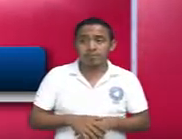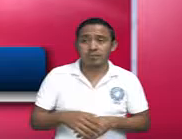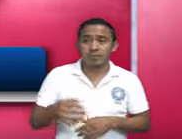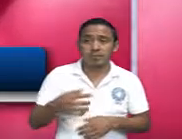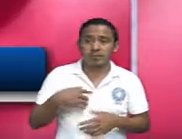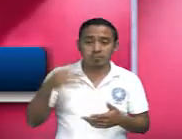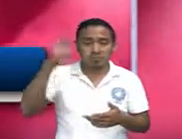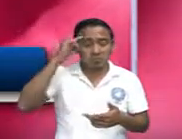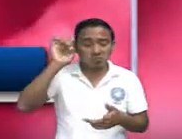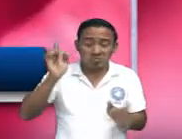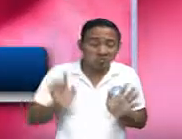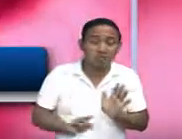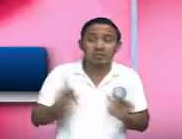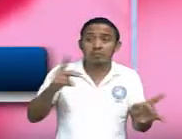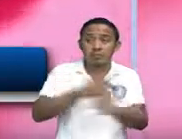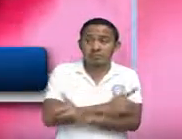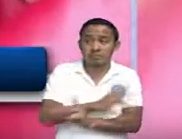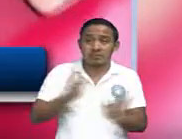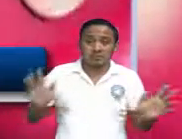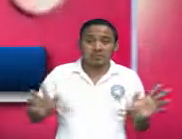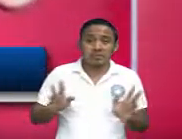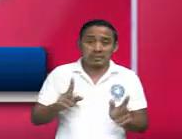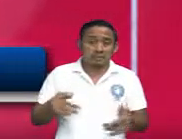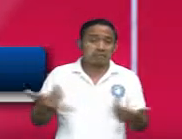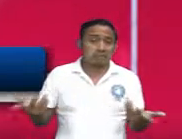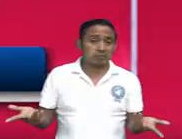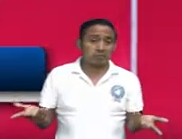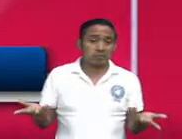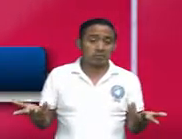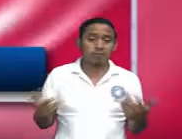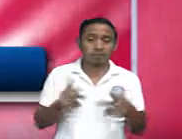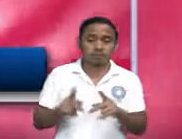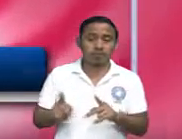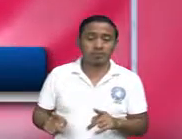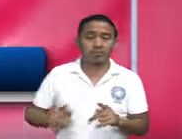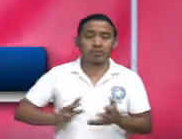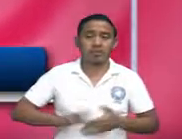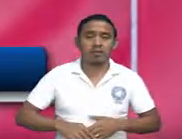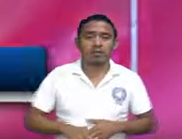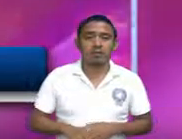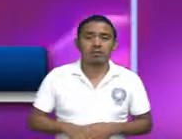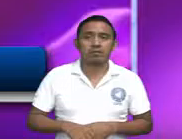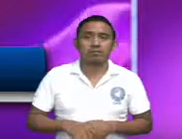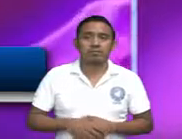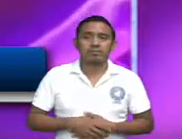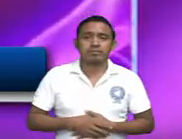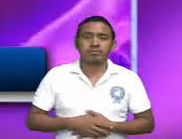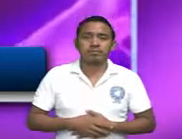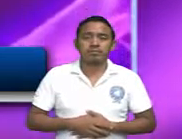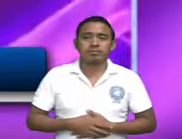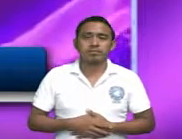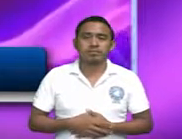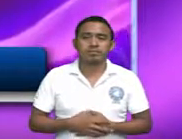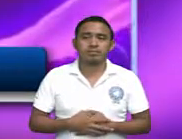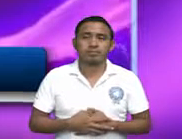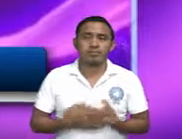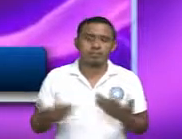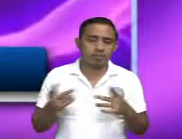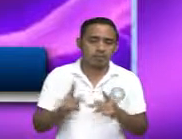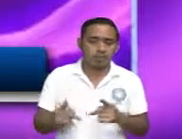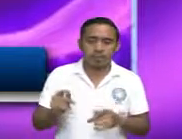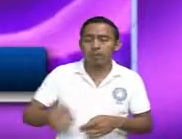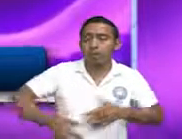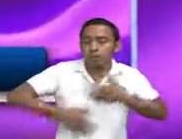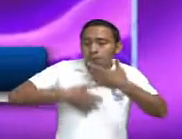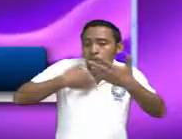inconsciente. Eso es un mayor peligro, presenta un mayor peligro esta persona. Sí, a ver, paciente que te vomite